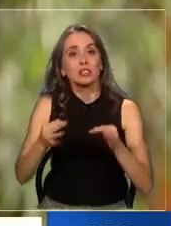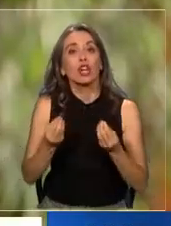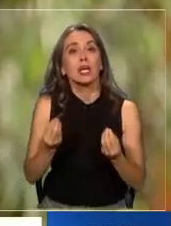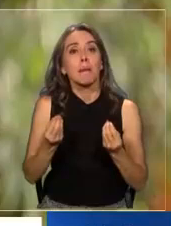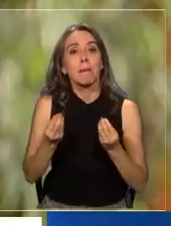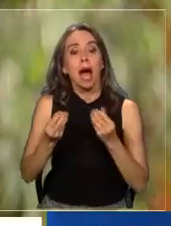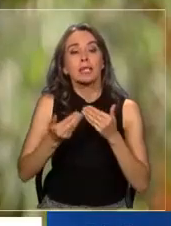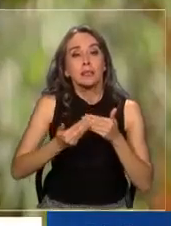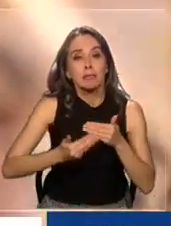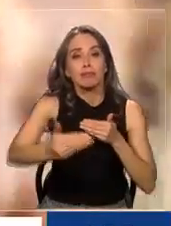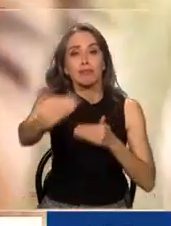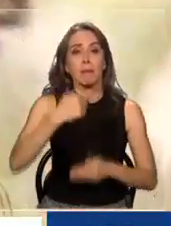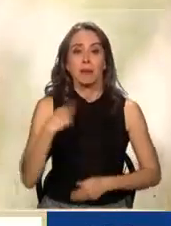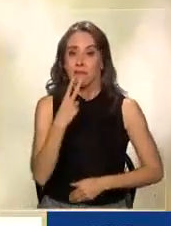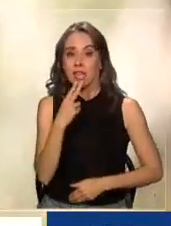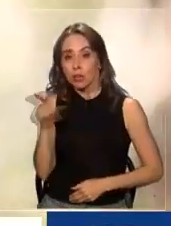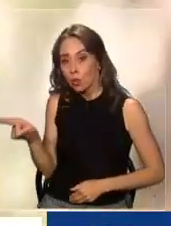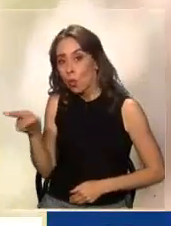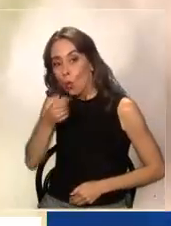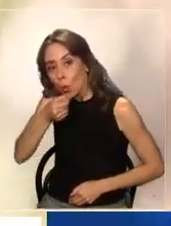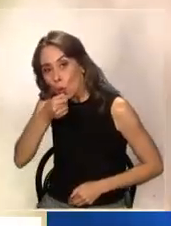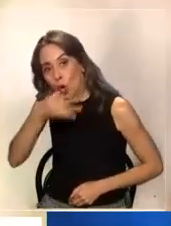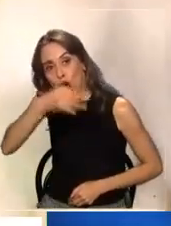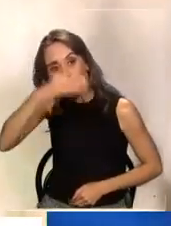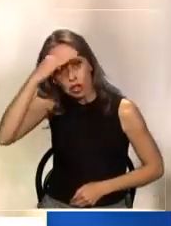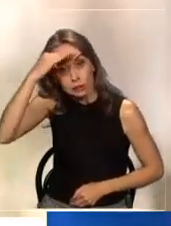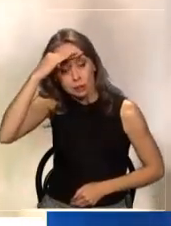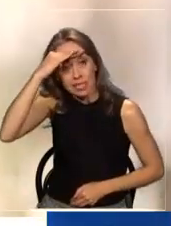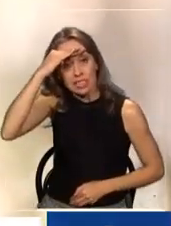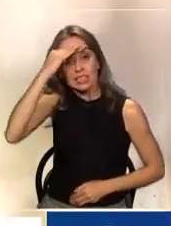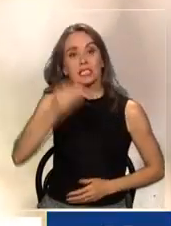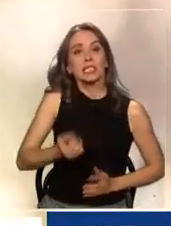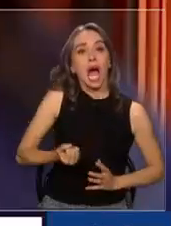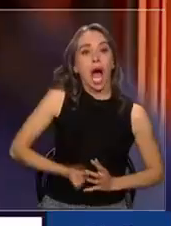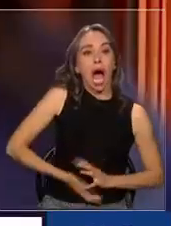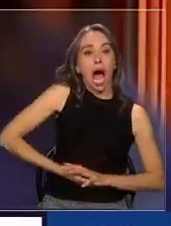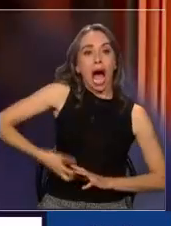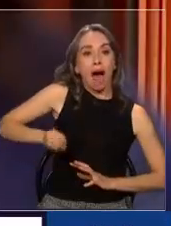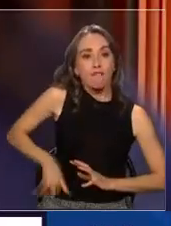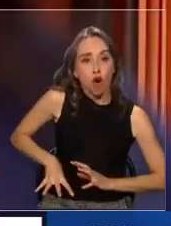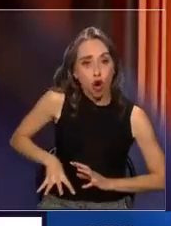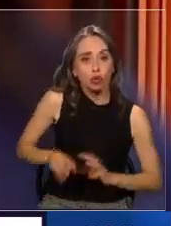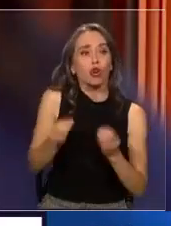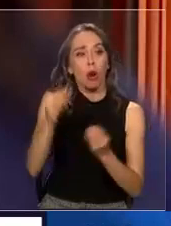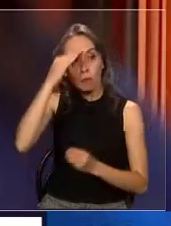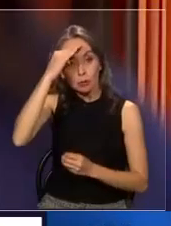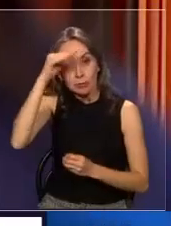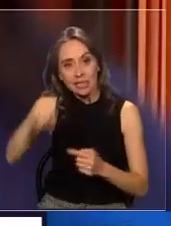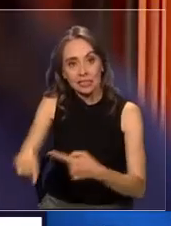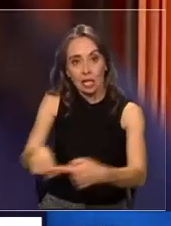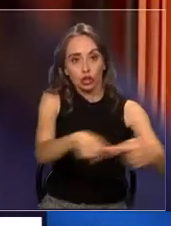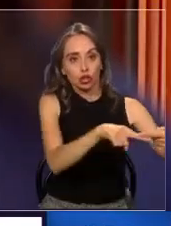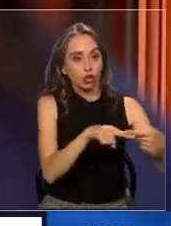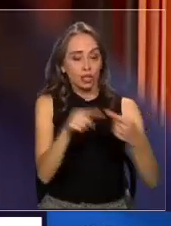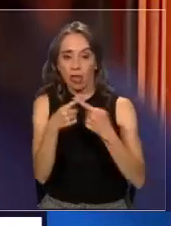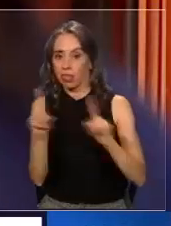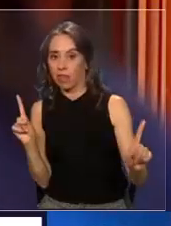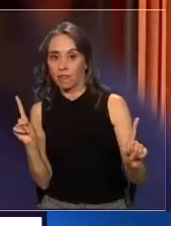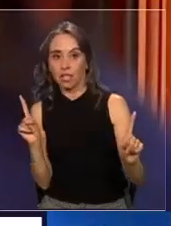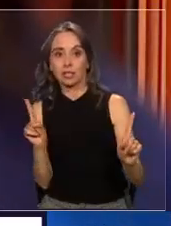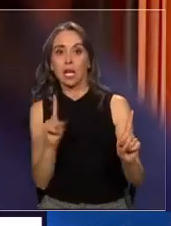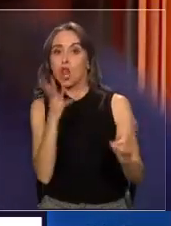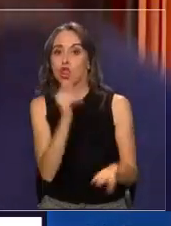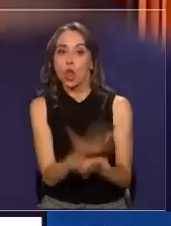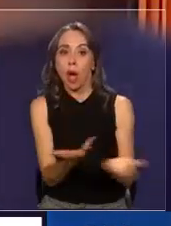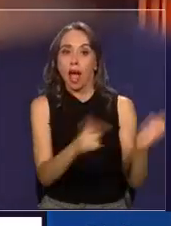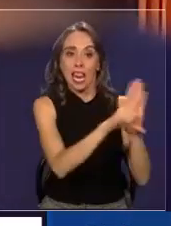pasar el resto de mi vida. Tú contaste tu experiencia respecto al aborto, pero ¿cómo fue esa experiencia en una sociedad completamente distinta? No con una ley,